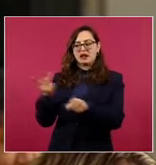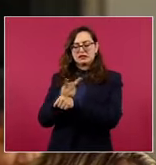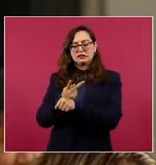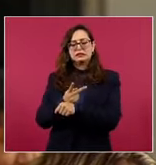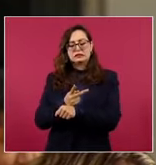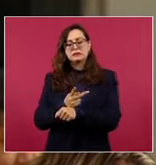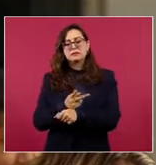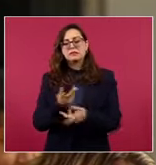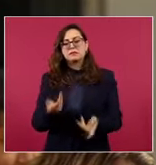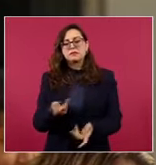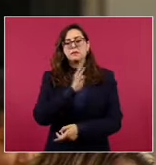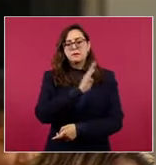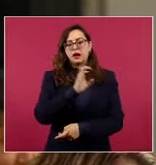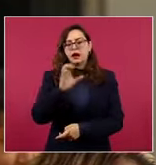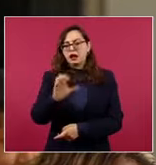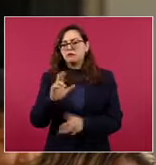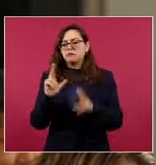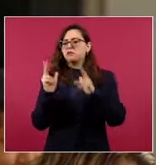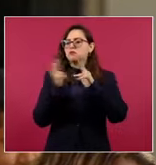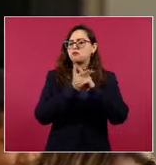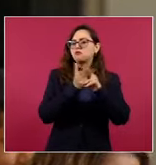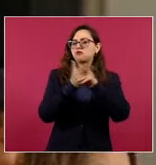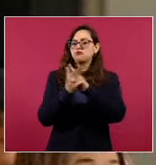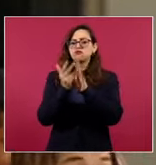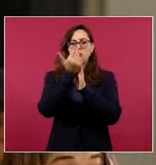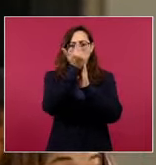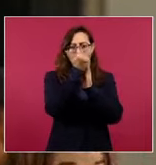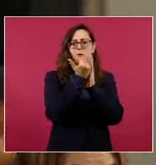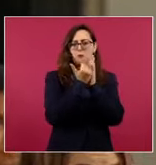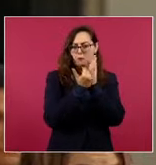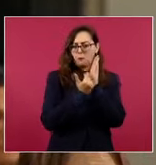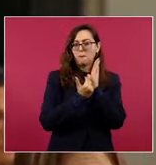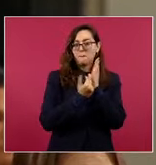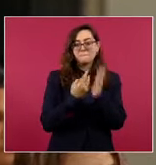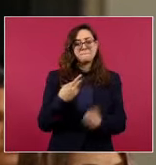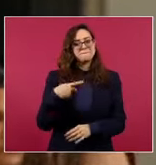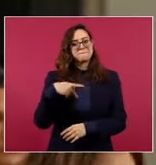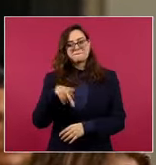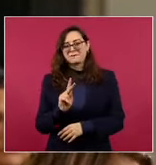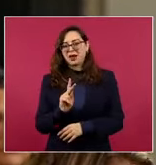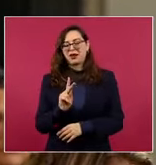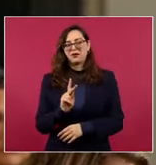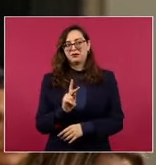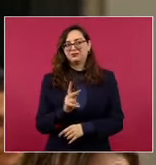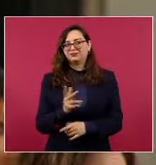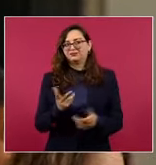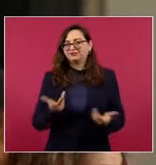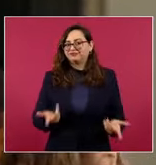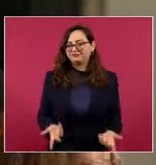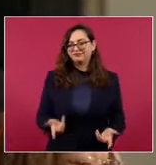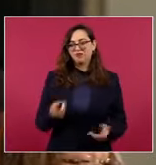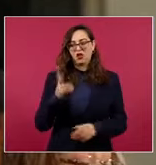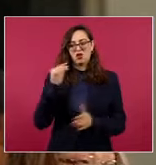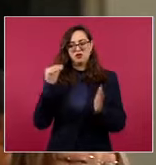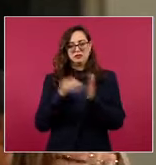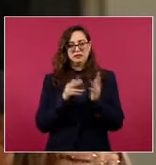en Baja California en general, Tijuana sigue estando a la alza. De hecho, cerró con 2,000